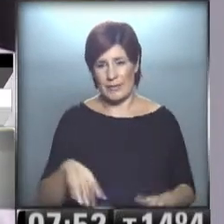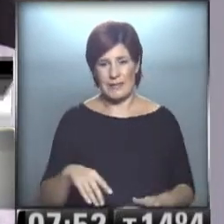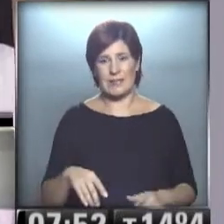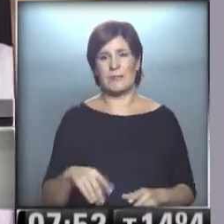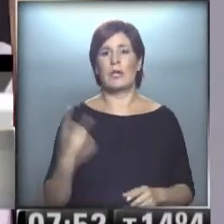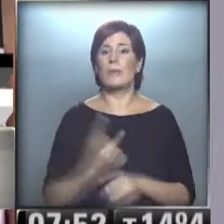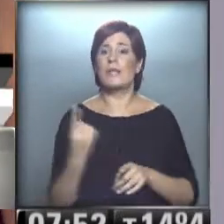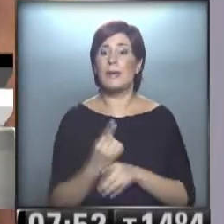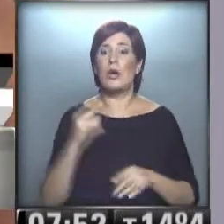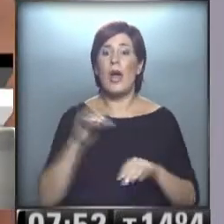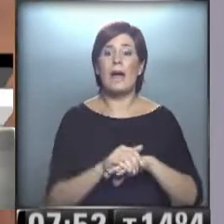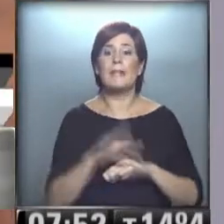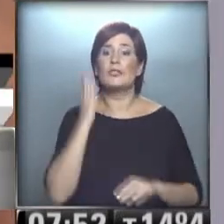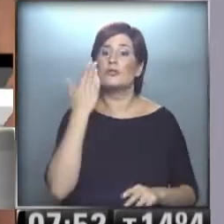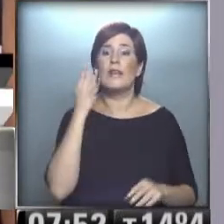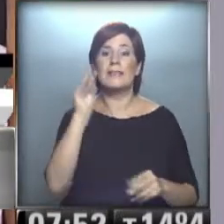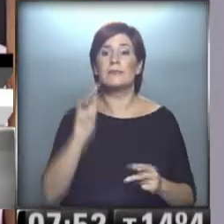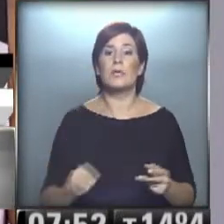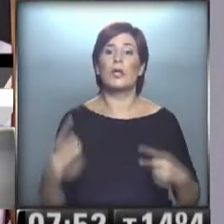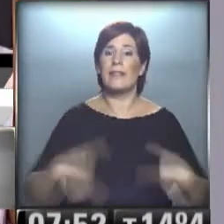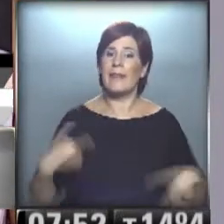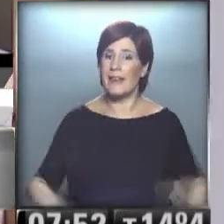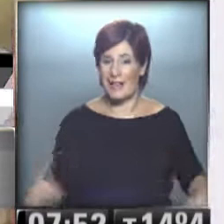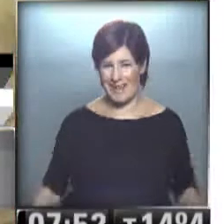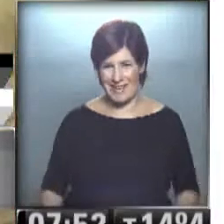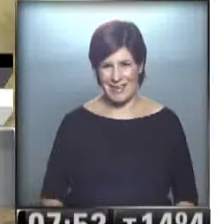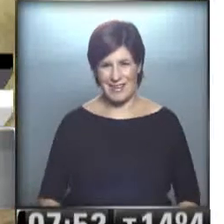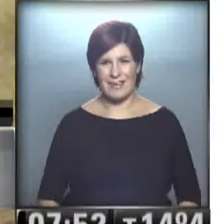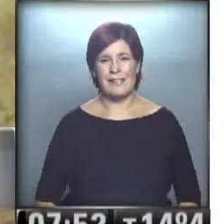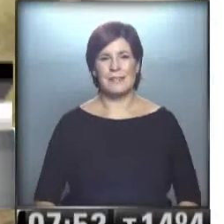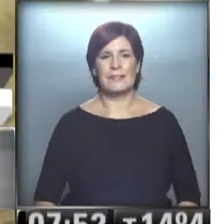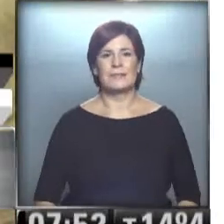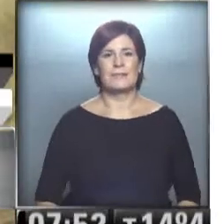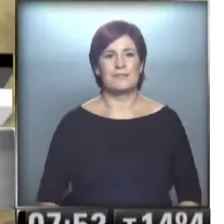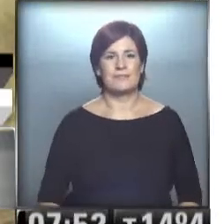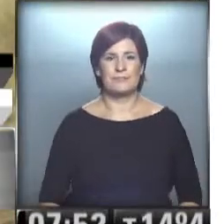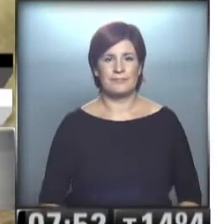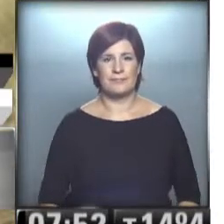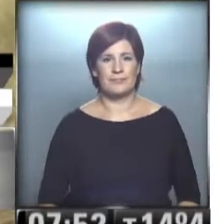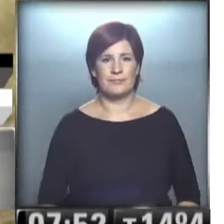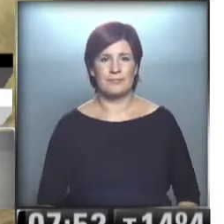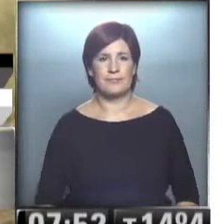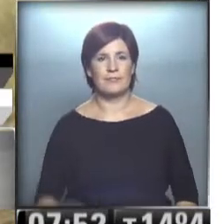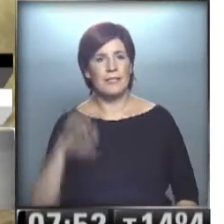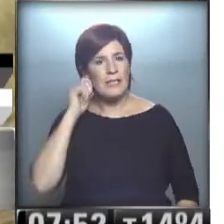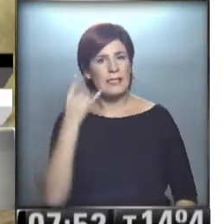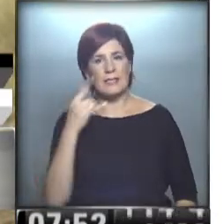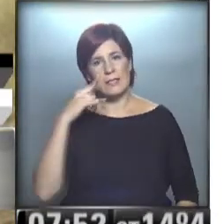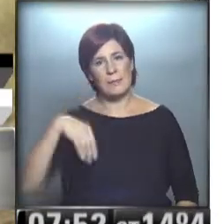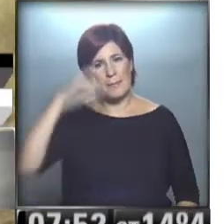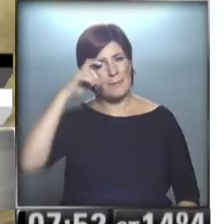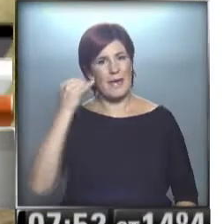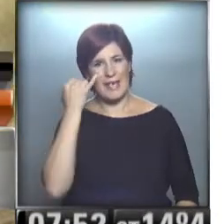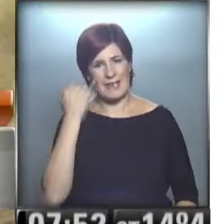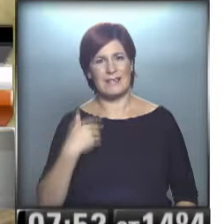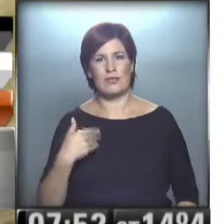¿qué escribieron en el muro los amigos de Nadia y de Lucas? Queremos conocer los mensajes de los amigos de las redes sociales. Kimei Rodríguez,